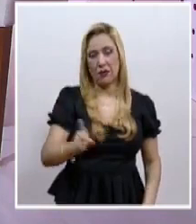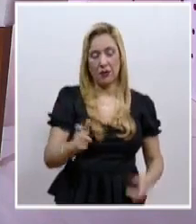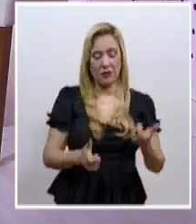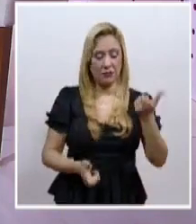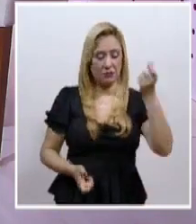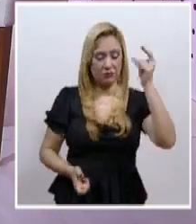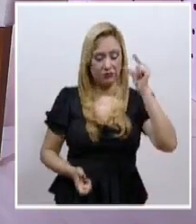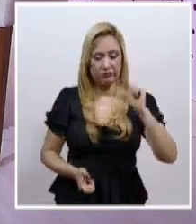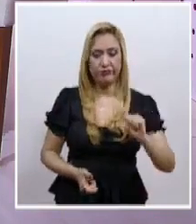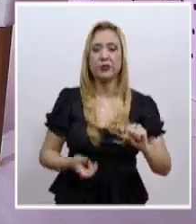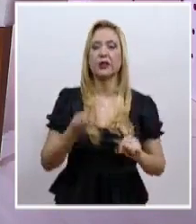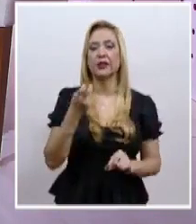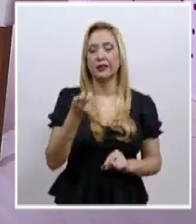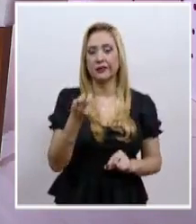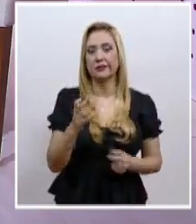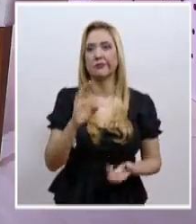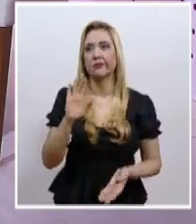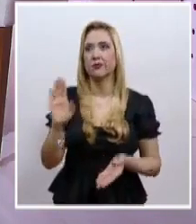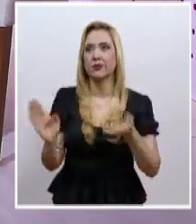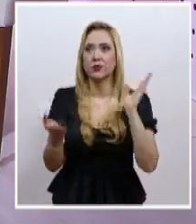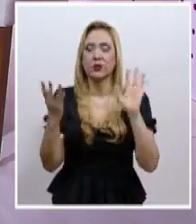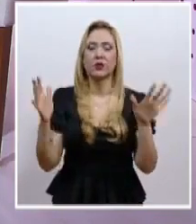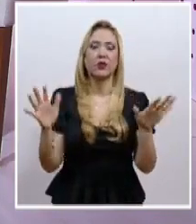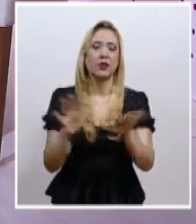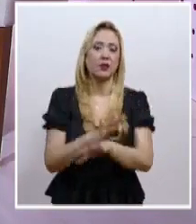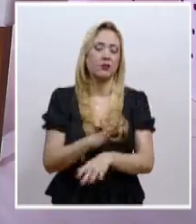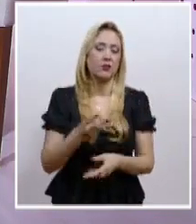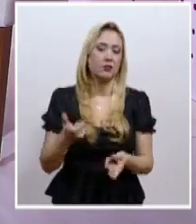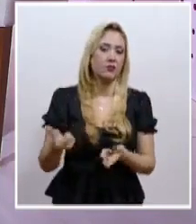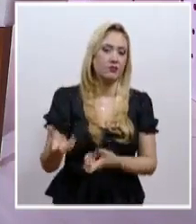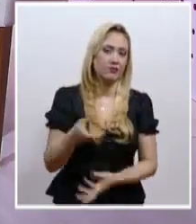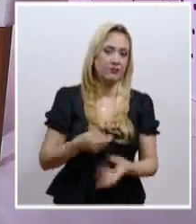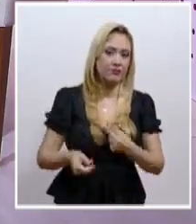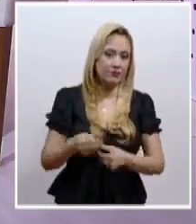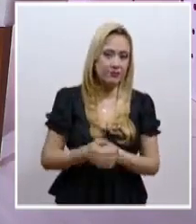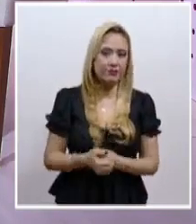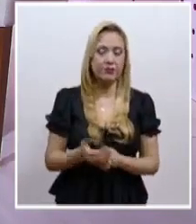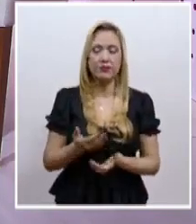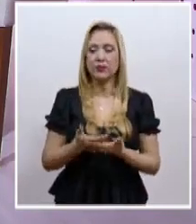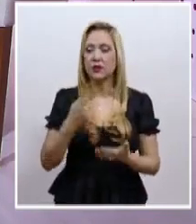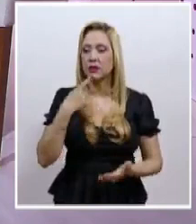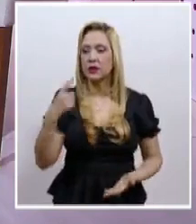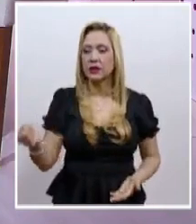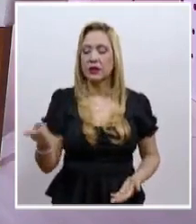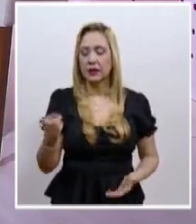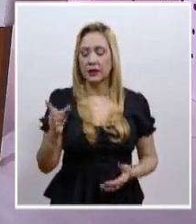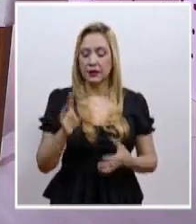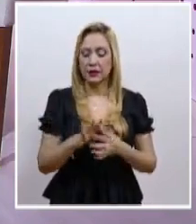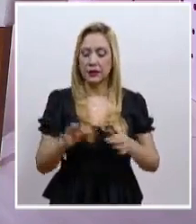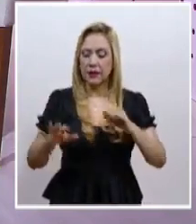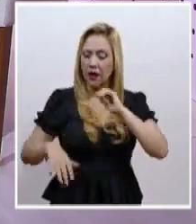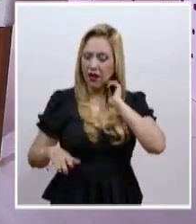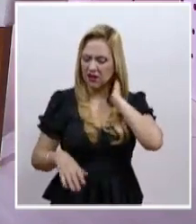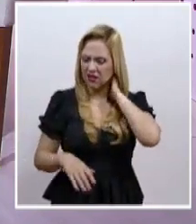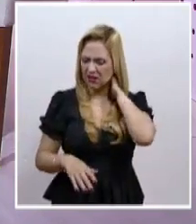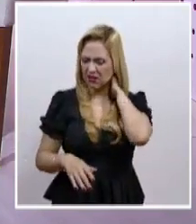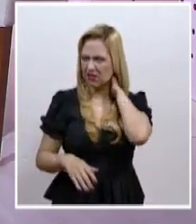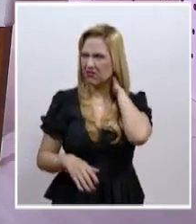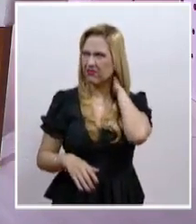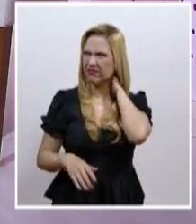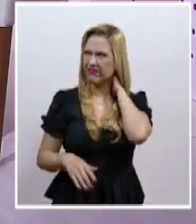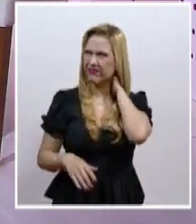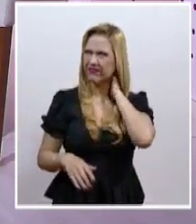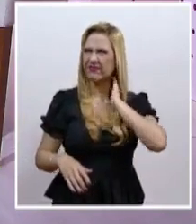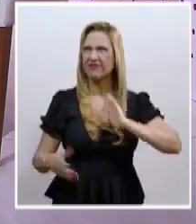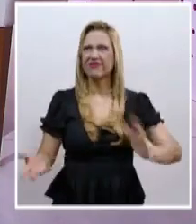tema de la globalización. Ahora, me parece importante lo que estaba diciendo Eduardo porque tenemos un sistema